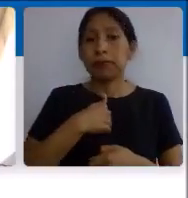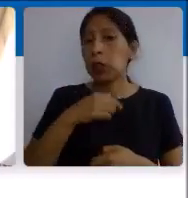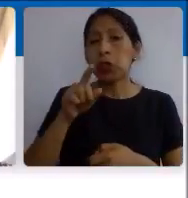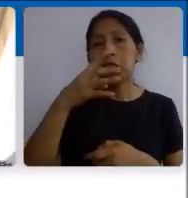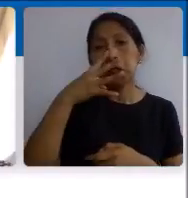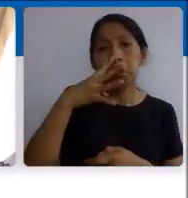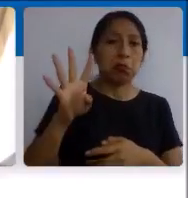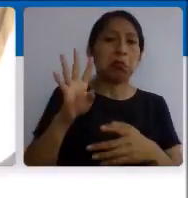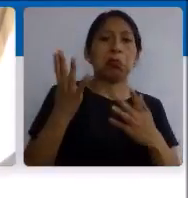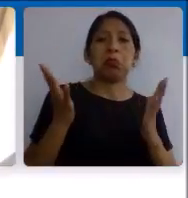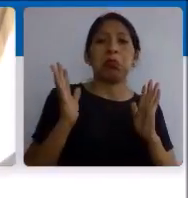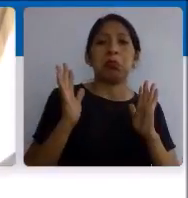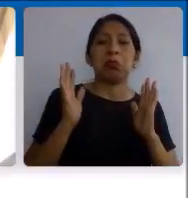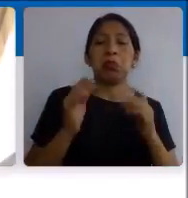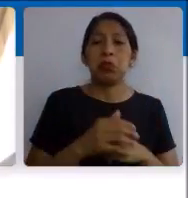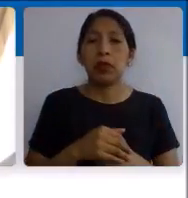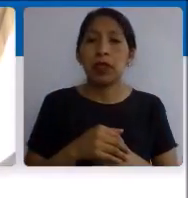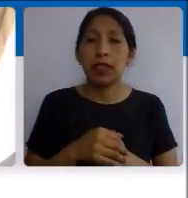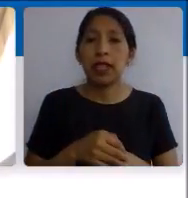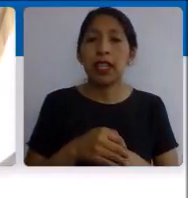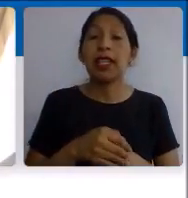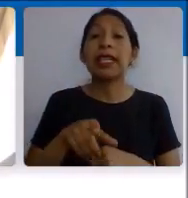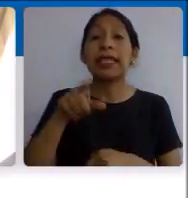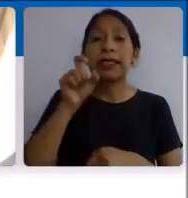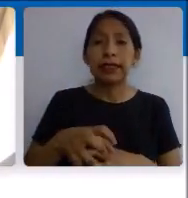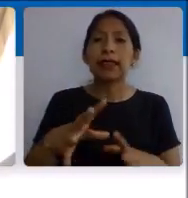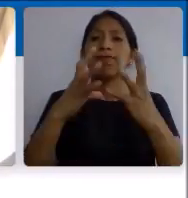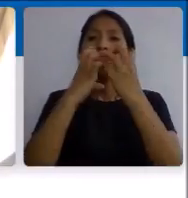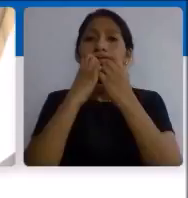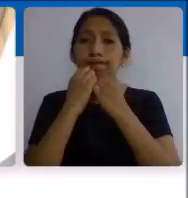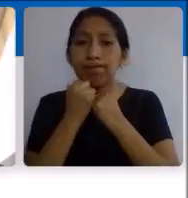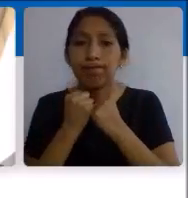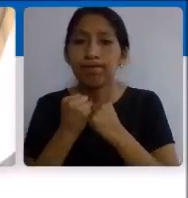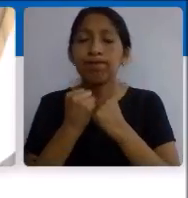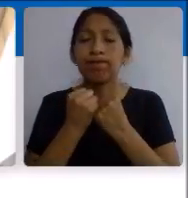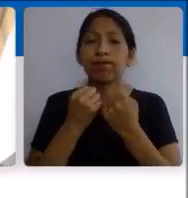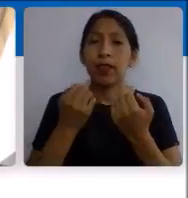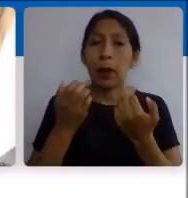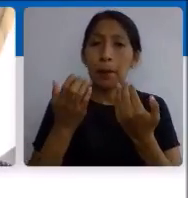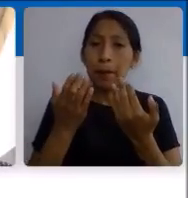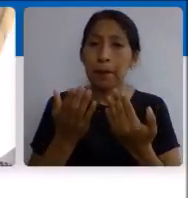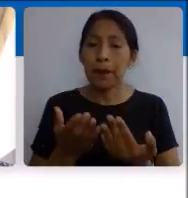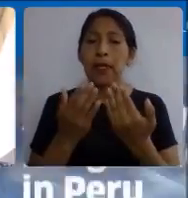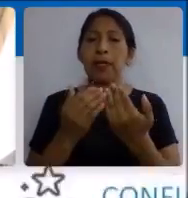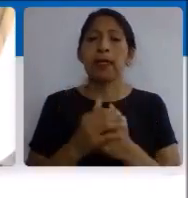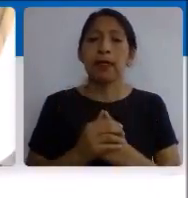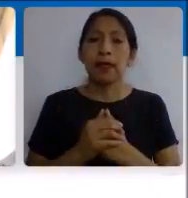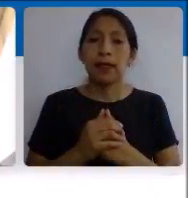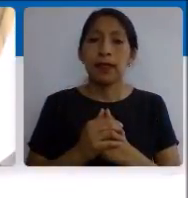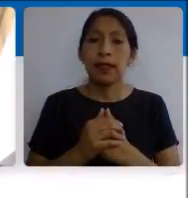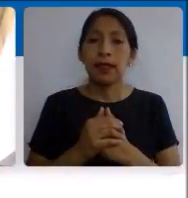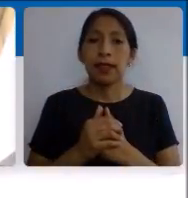en cuenta, ¿no? Y por otro lado, el sobrevalorar el producto o el destino también es algo